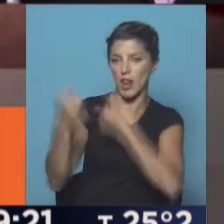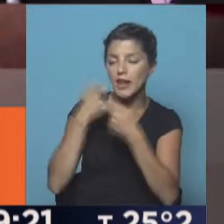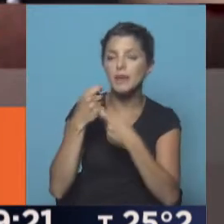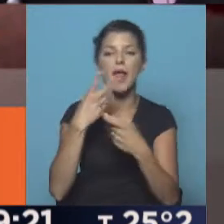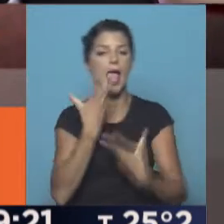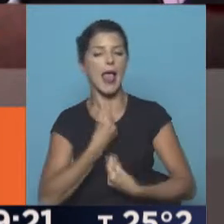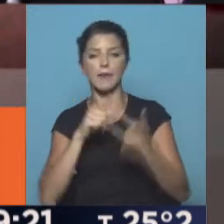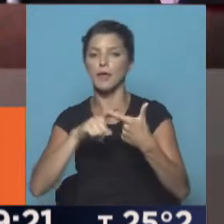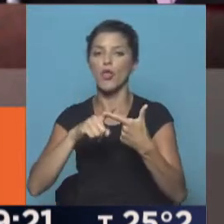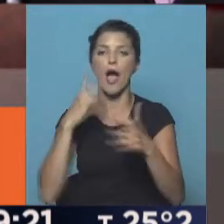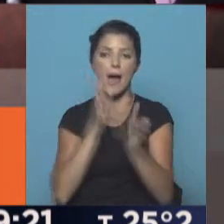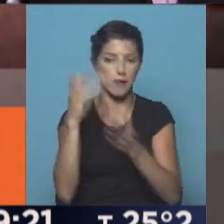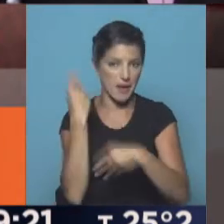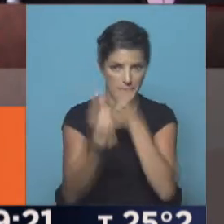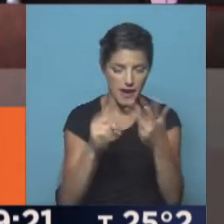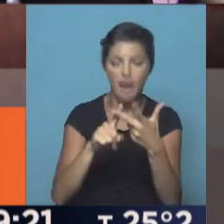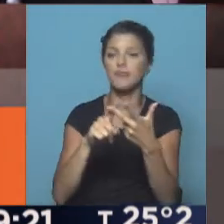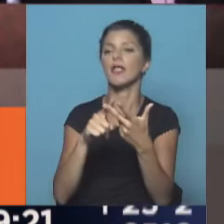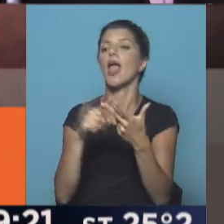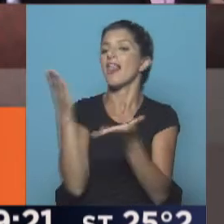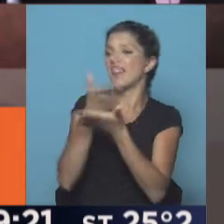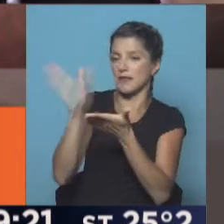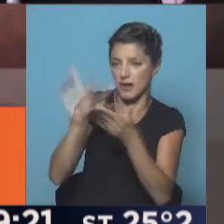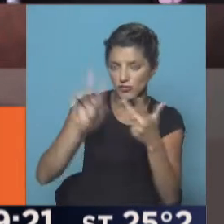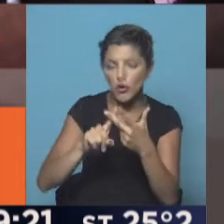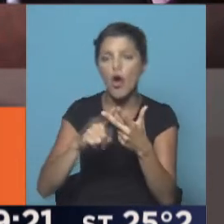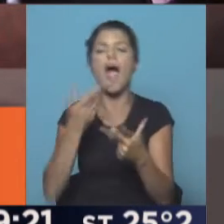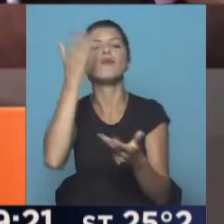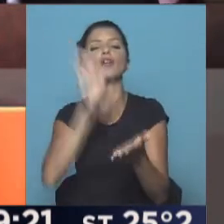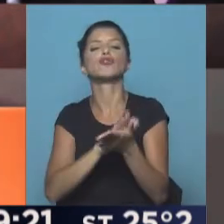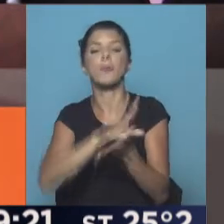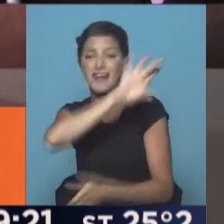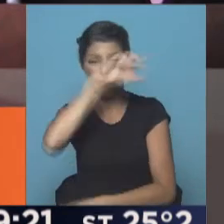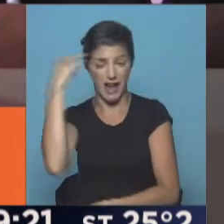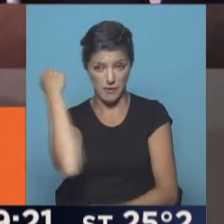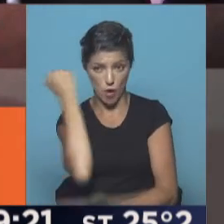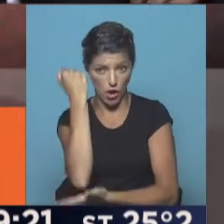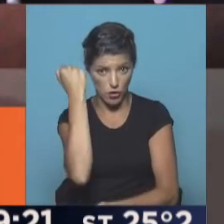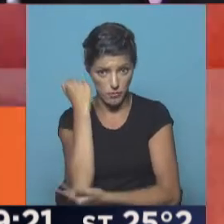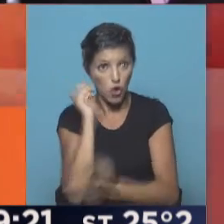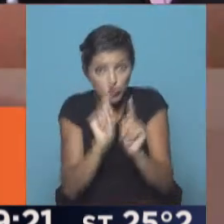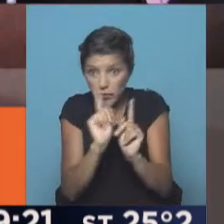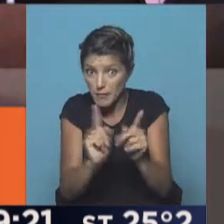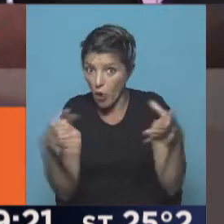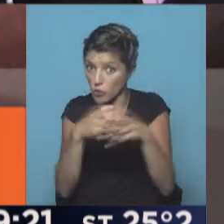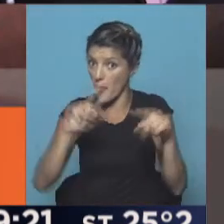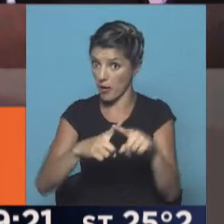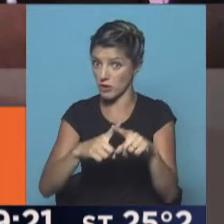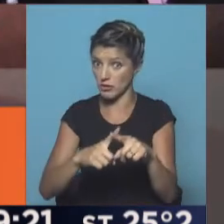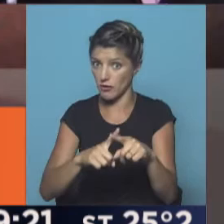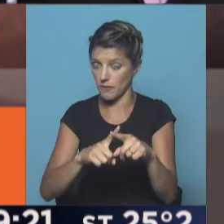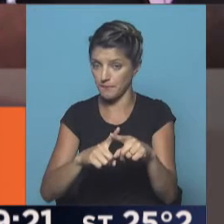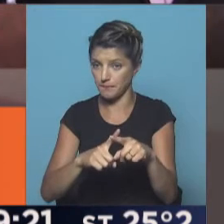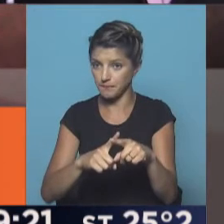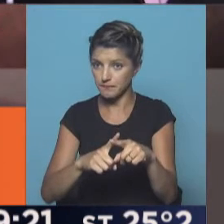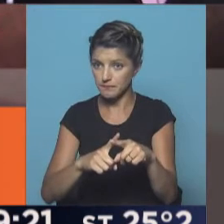temores xenófobos, el levantar la bandera de un nacionalismo económico que su propio partido no es la